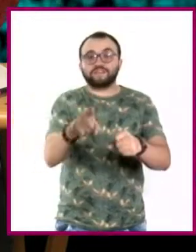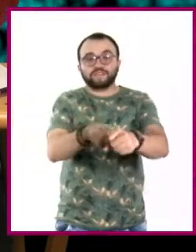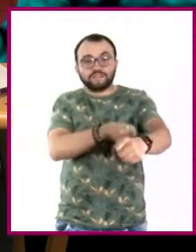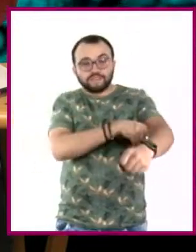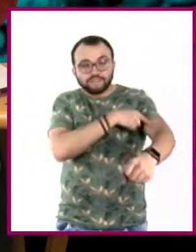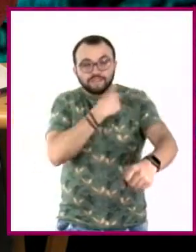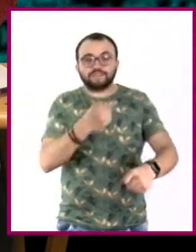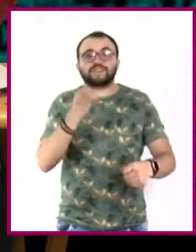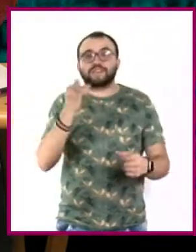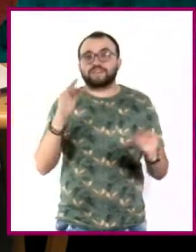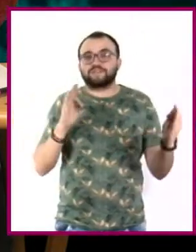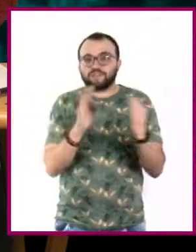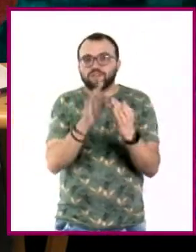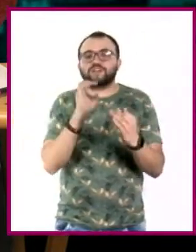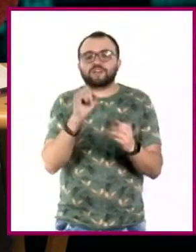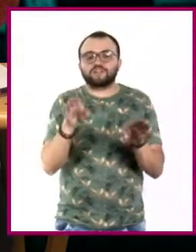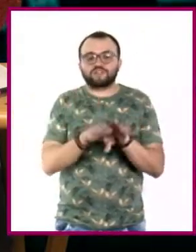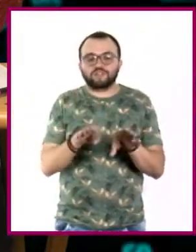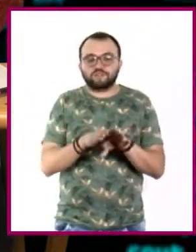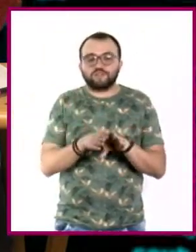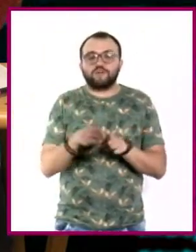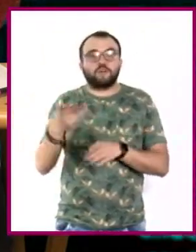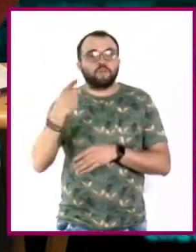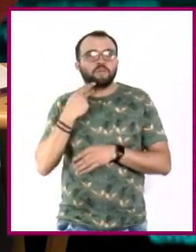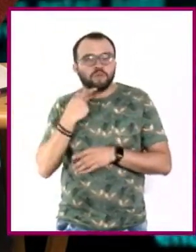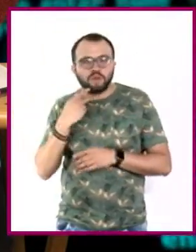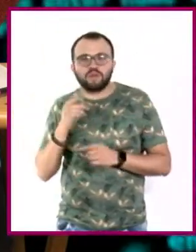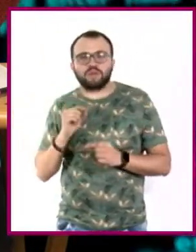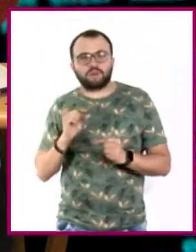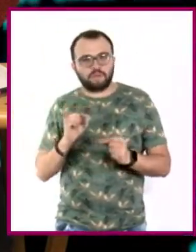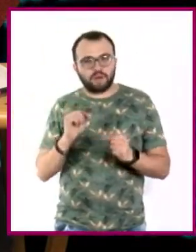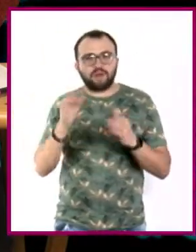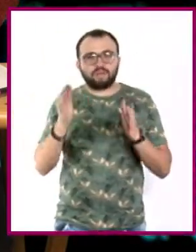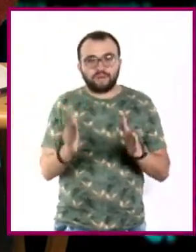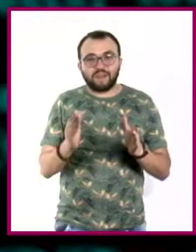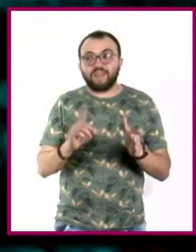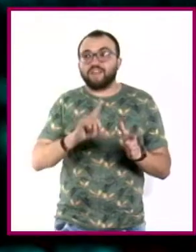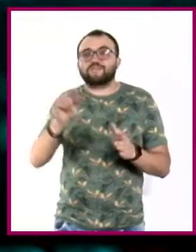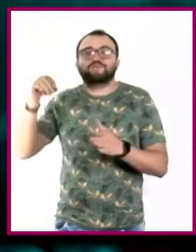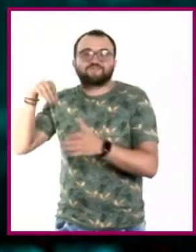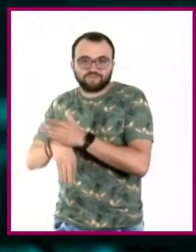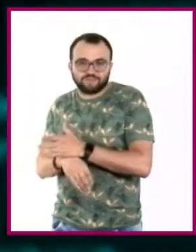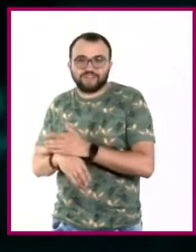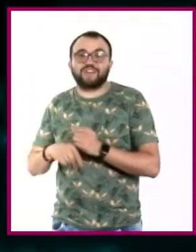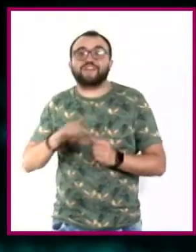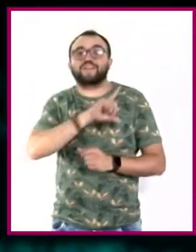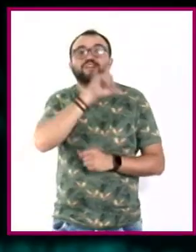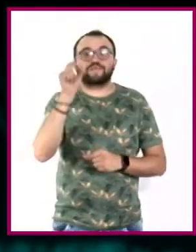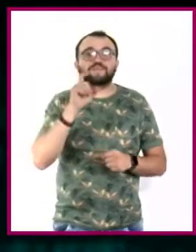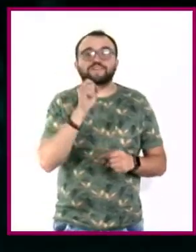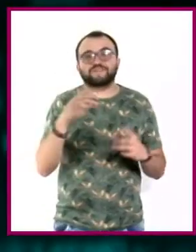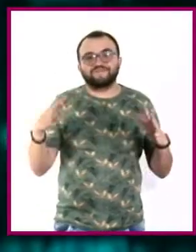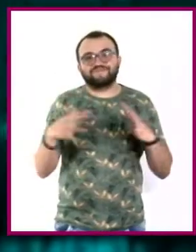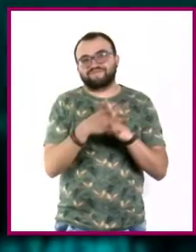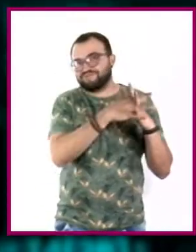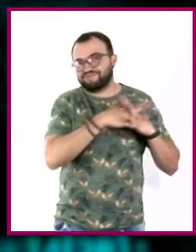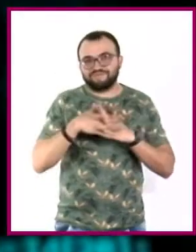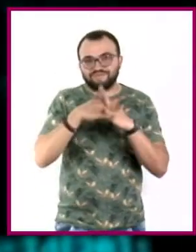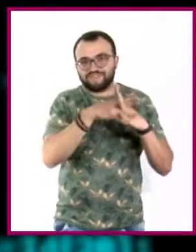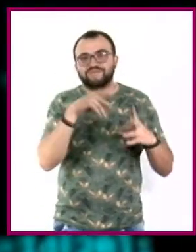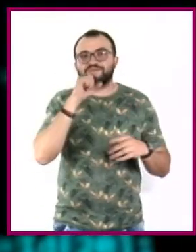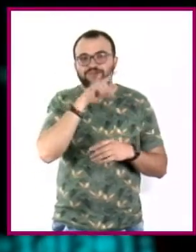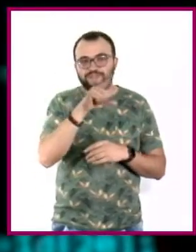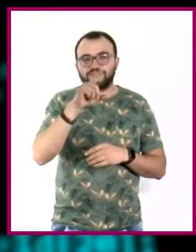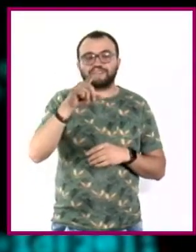se caracterizaban por un periodo de estabilidad política, lucha de poder entre élites y posterior colapso social. Luego, el